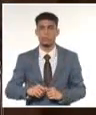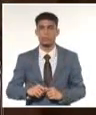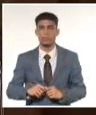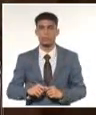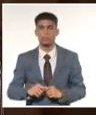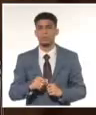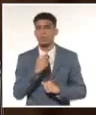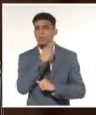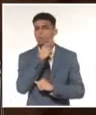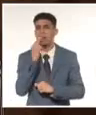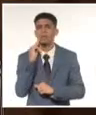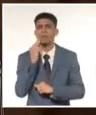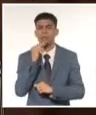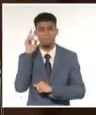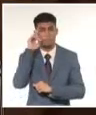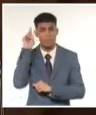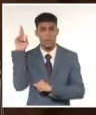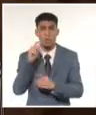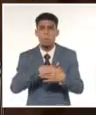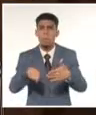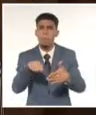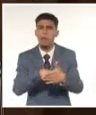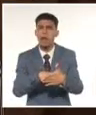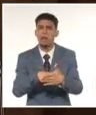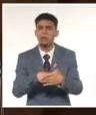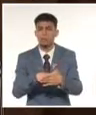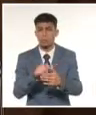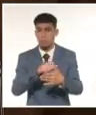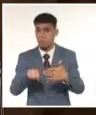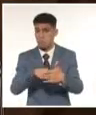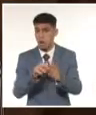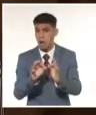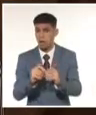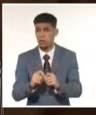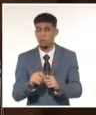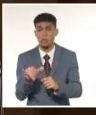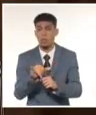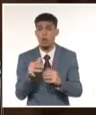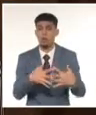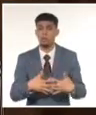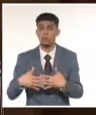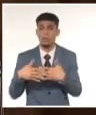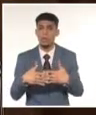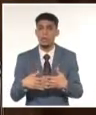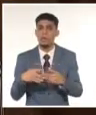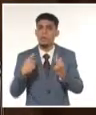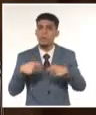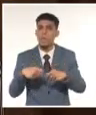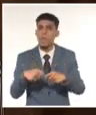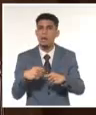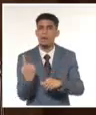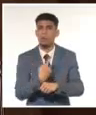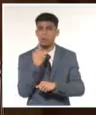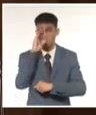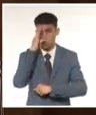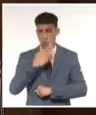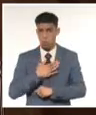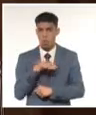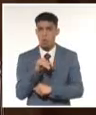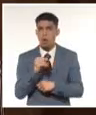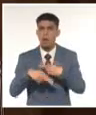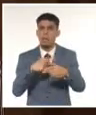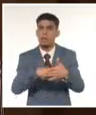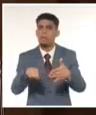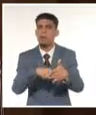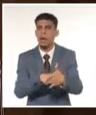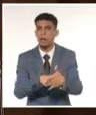Martí advirtió que a un plan enemigo corresponde responder con otro plan, plan contra plan. Para Cuba no hay más